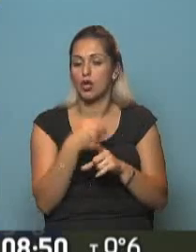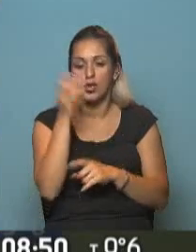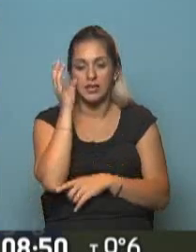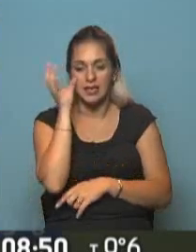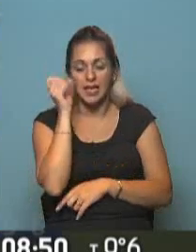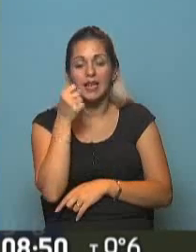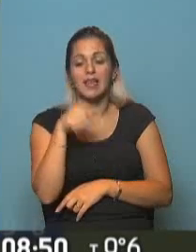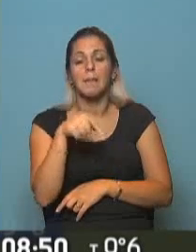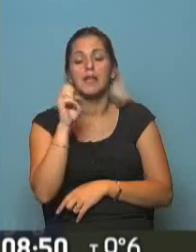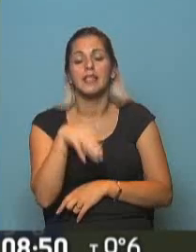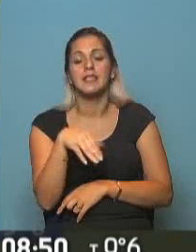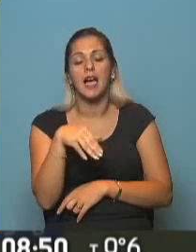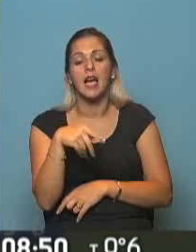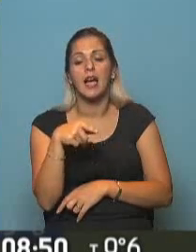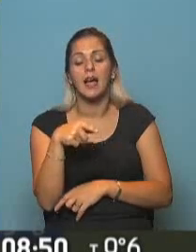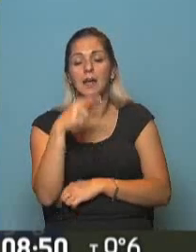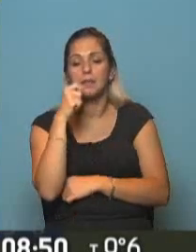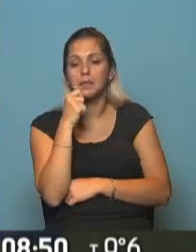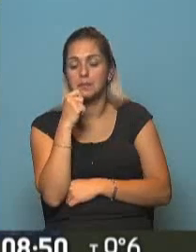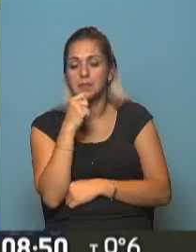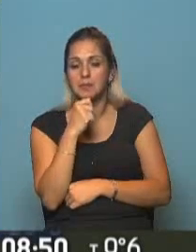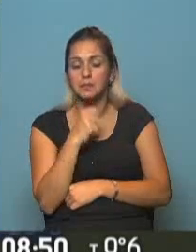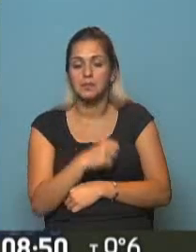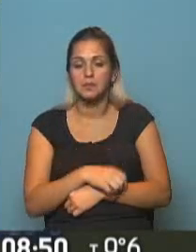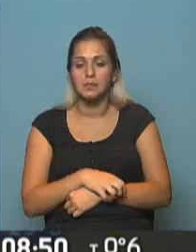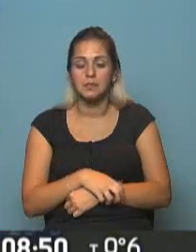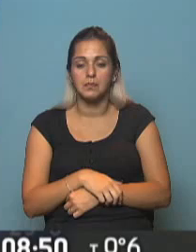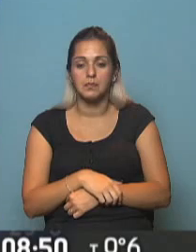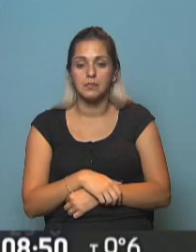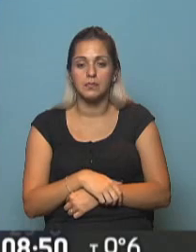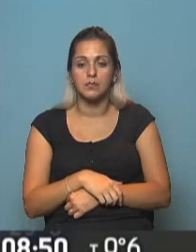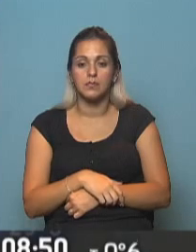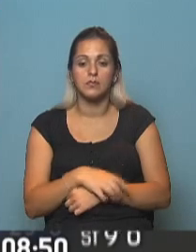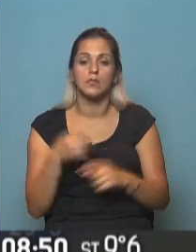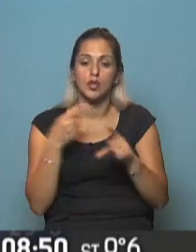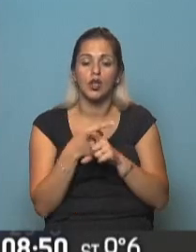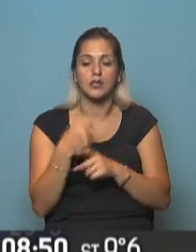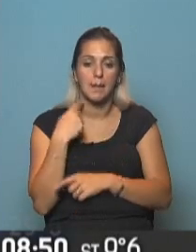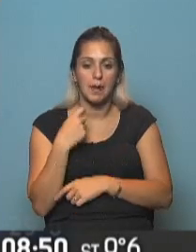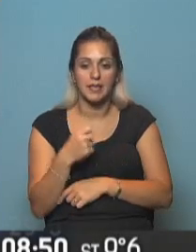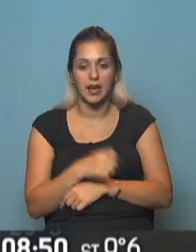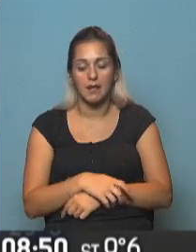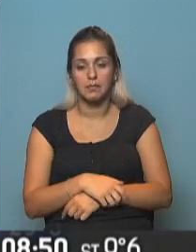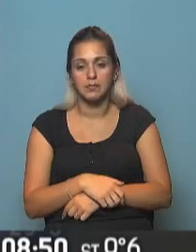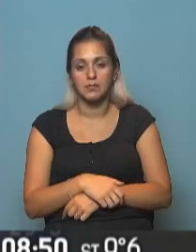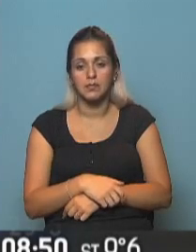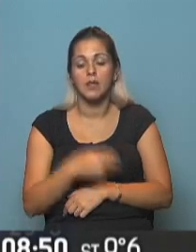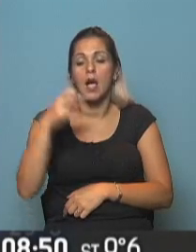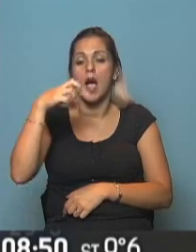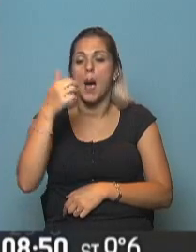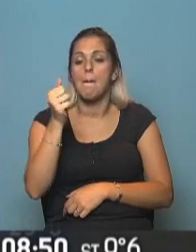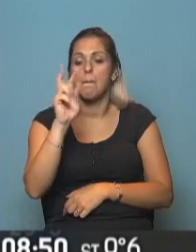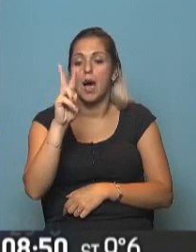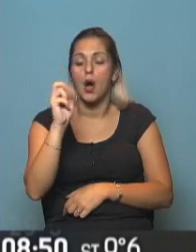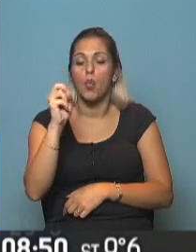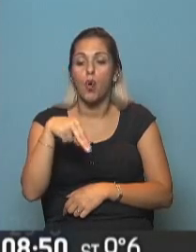estará presente entre los 11 iniciales que afrontarán el compromiso ante España. Después, el ingreso de Pavón para ser